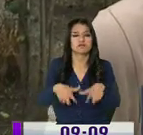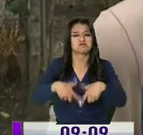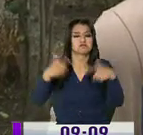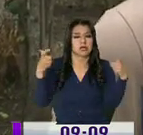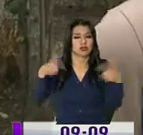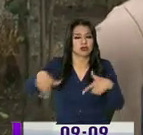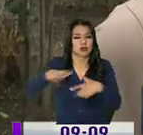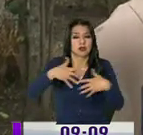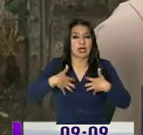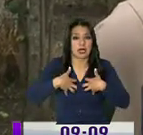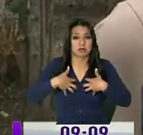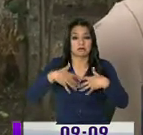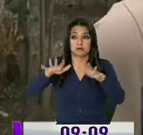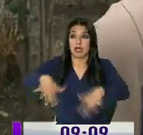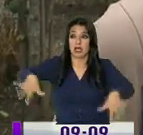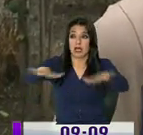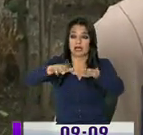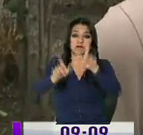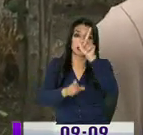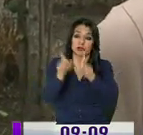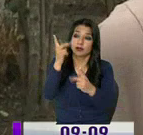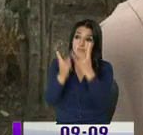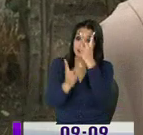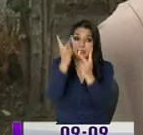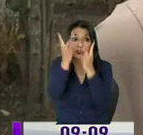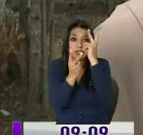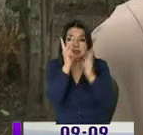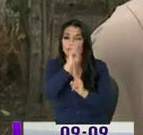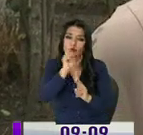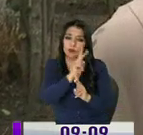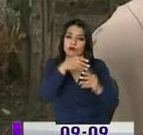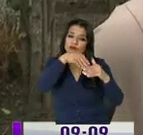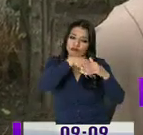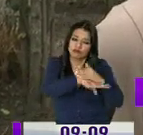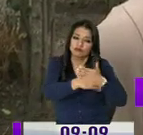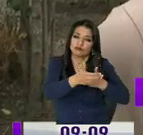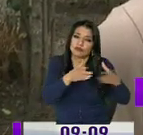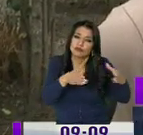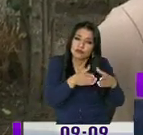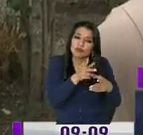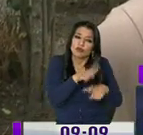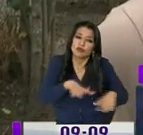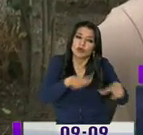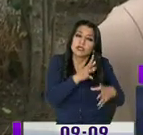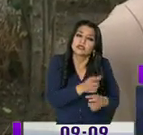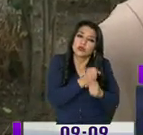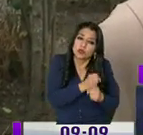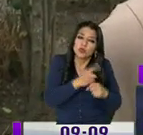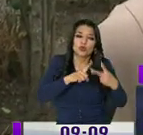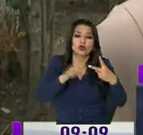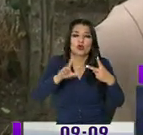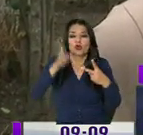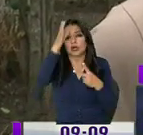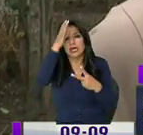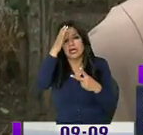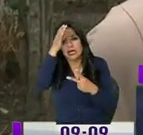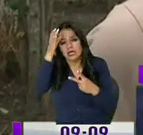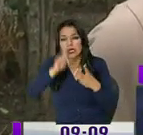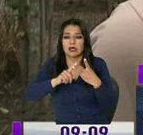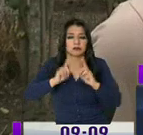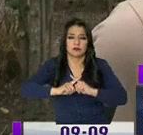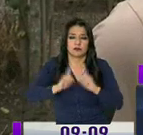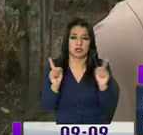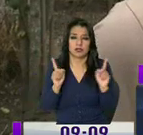animales, no están en recintos, o sea, no son vistos por nuestros visitantes. La mayoría de ellos están en clínica o en zonas de cuarentena y